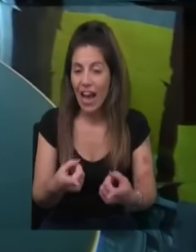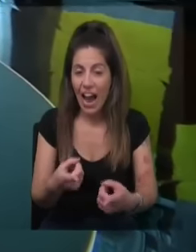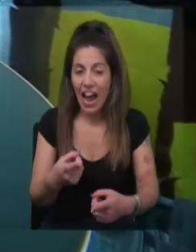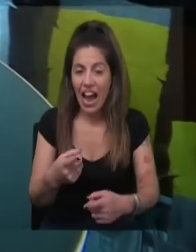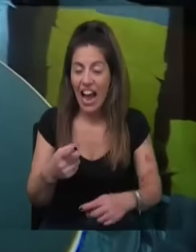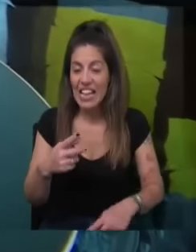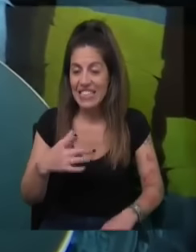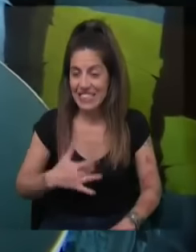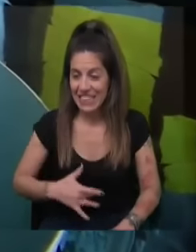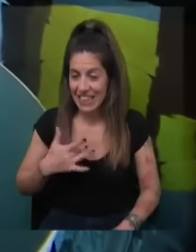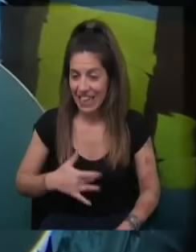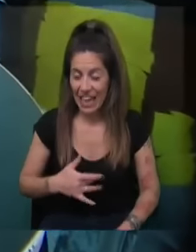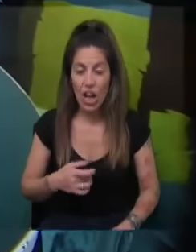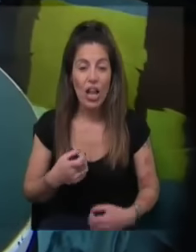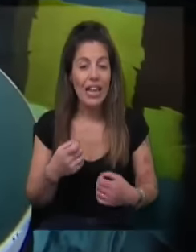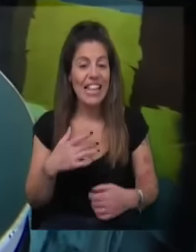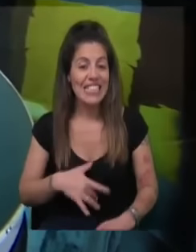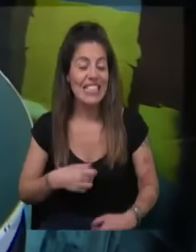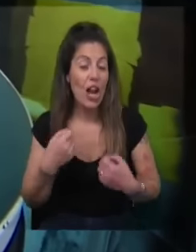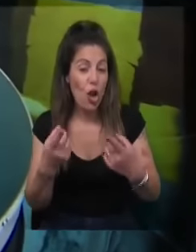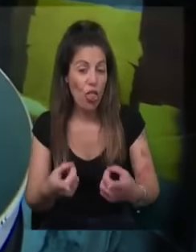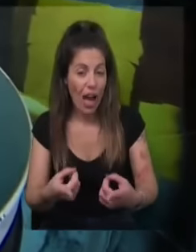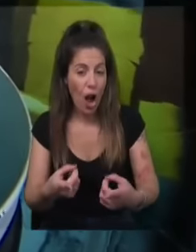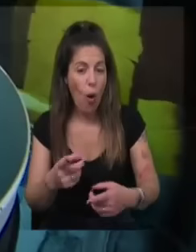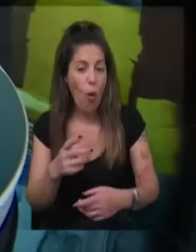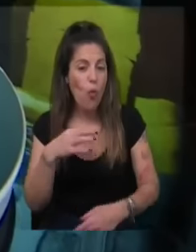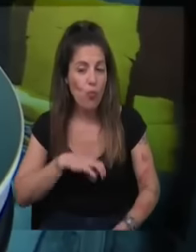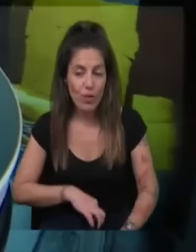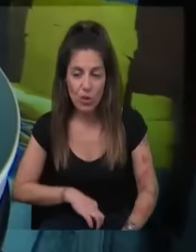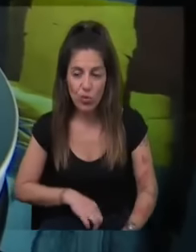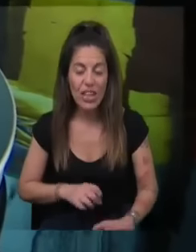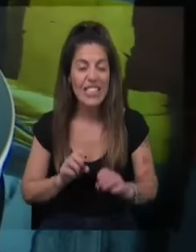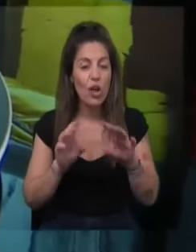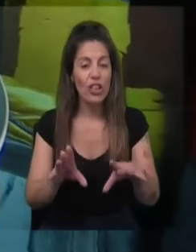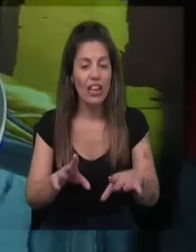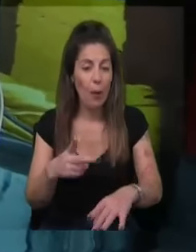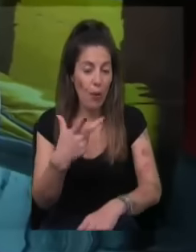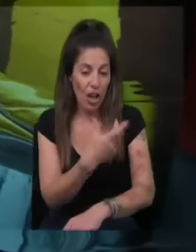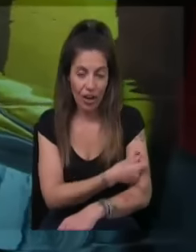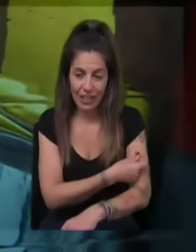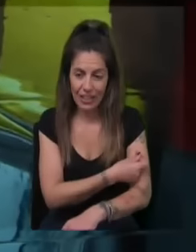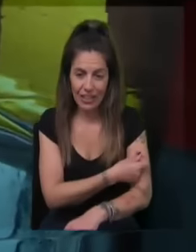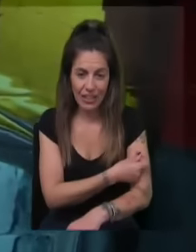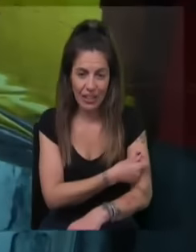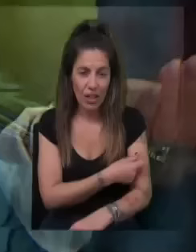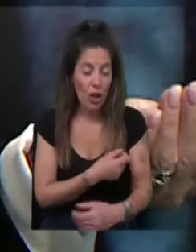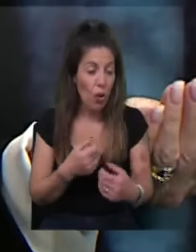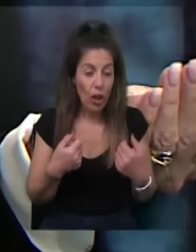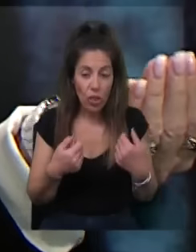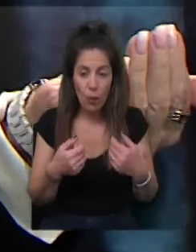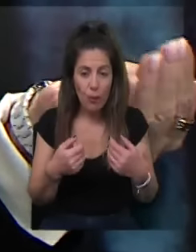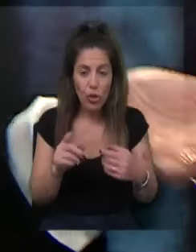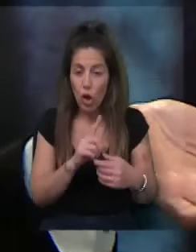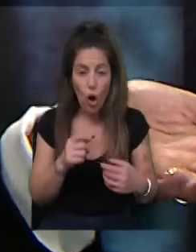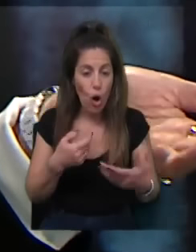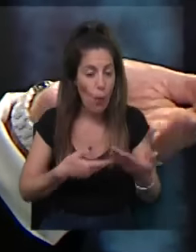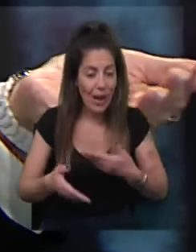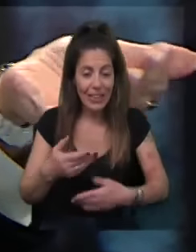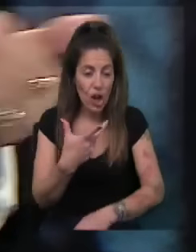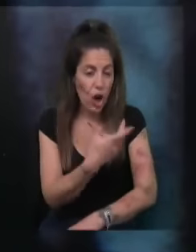contagiaba compartiendo la jeringa empezaron dejaron de compartir jeringa se terminó el hib entre las personas que usan